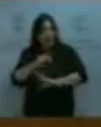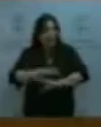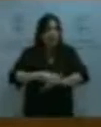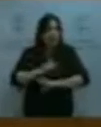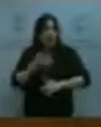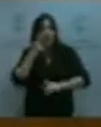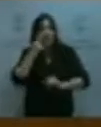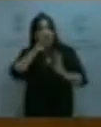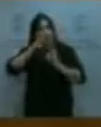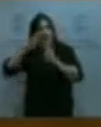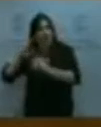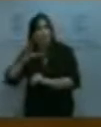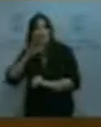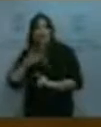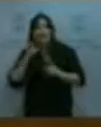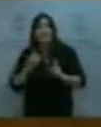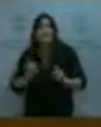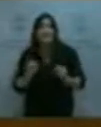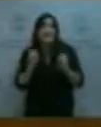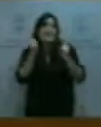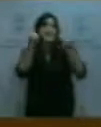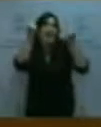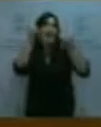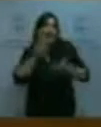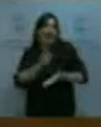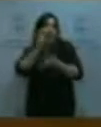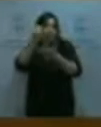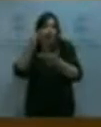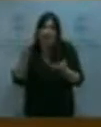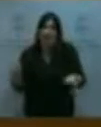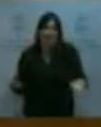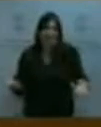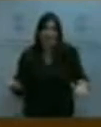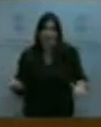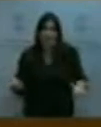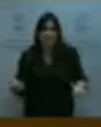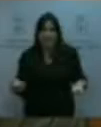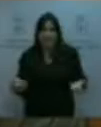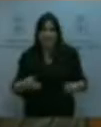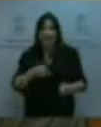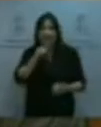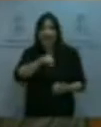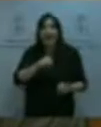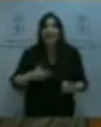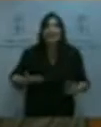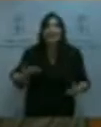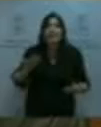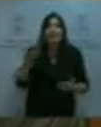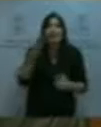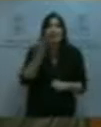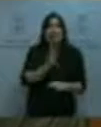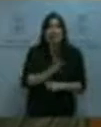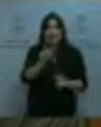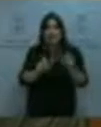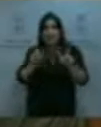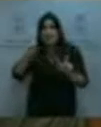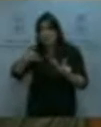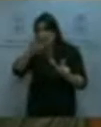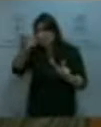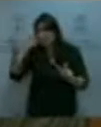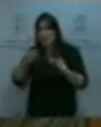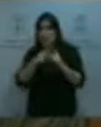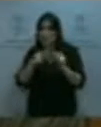al líder. No, aquí estamos representando a los asturianos. Conviene que lo tengamos muy claro,